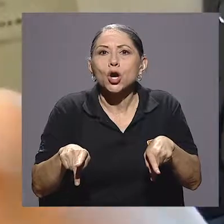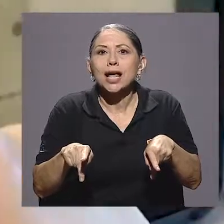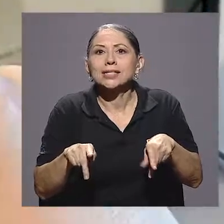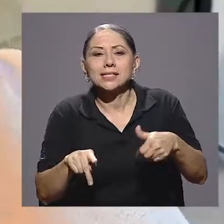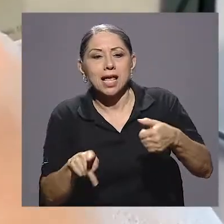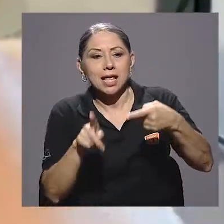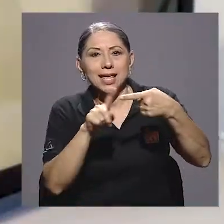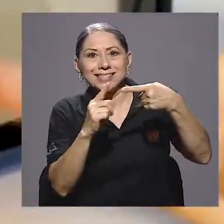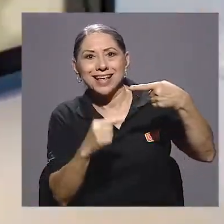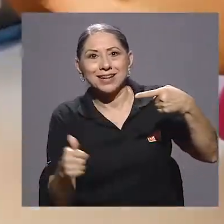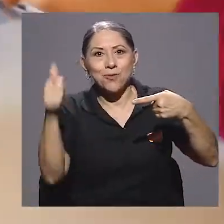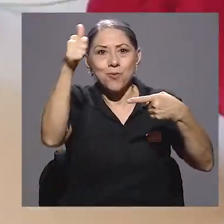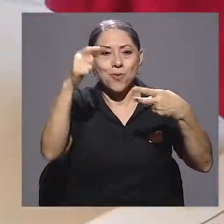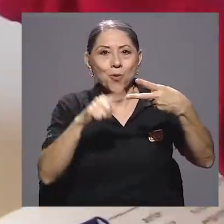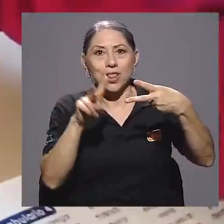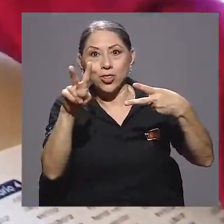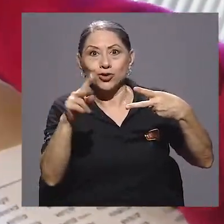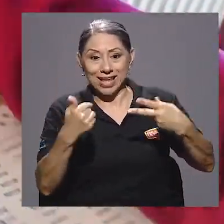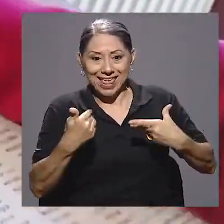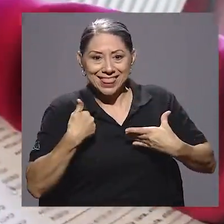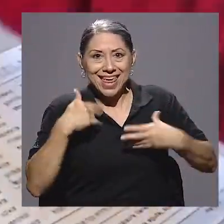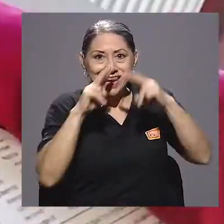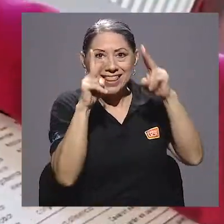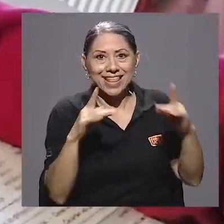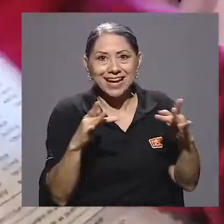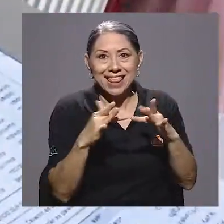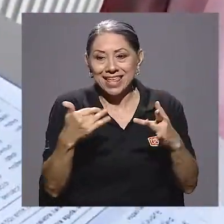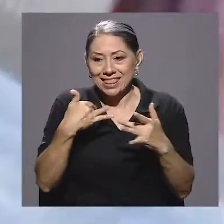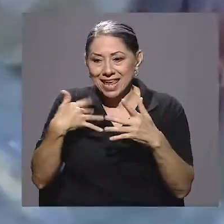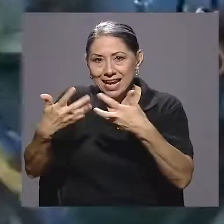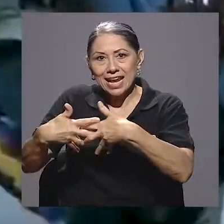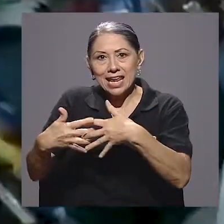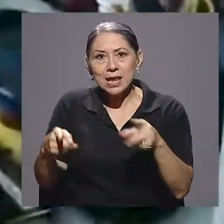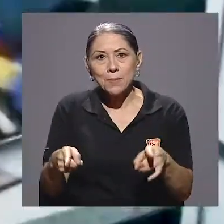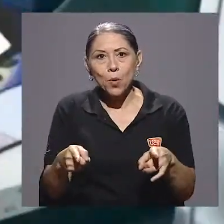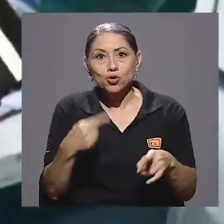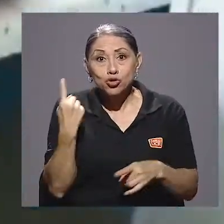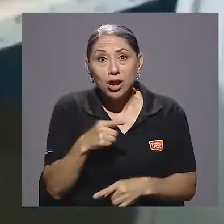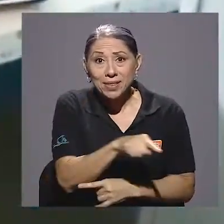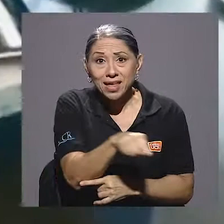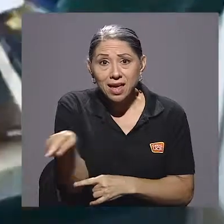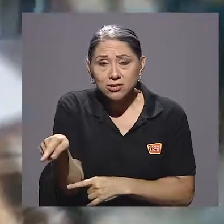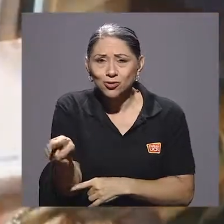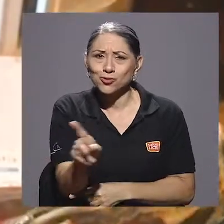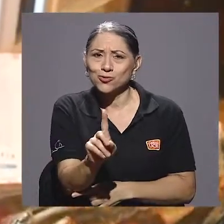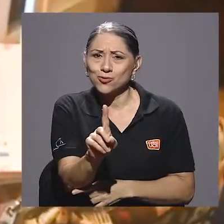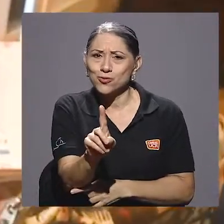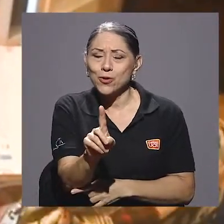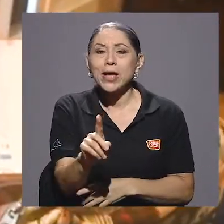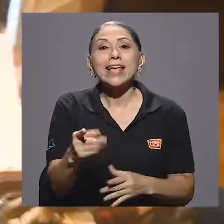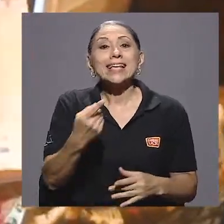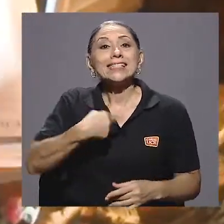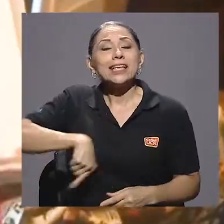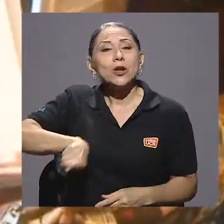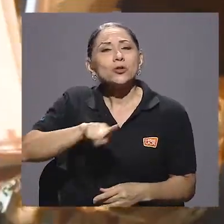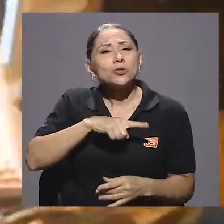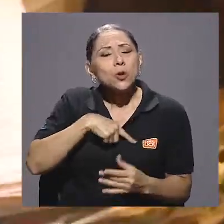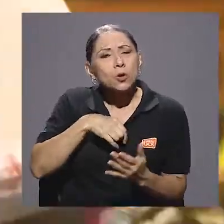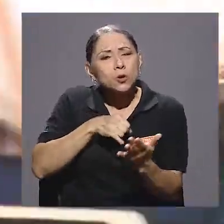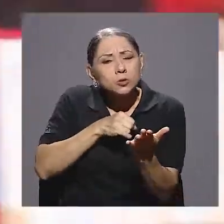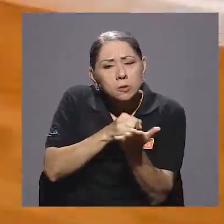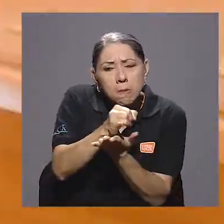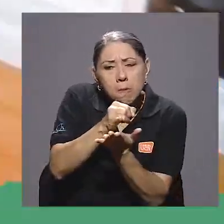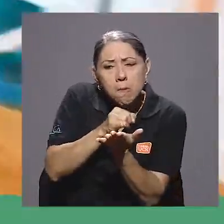estrato 1, estrato 2, pero realmente si nos damos un poco más a la tarea